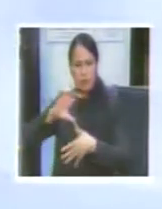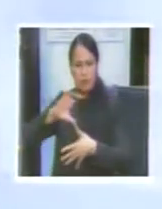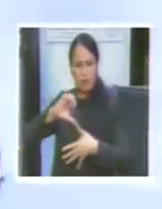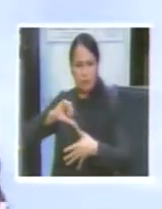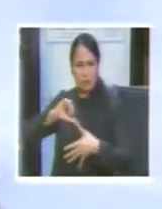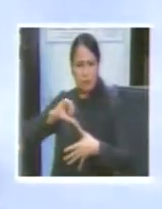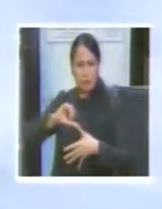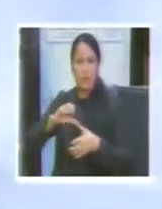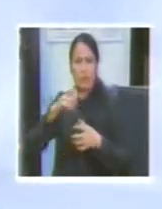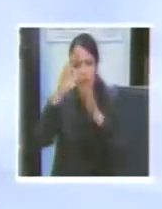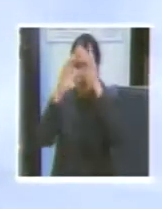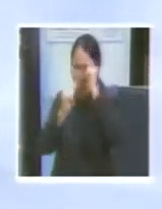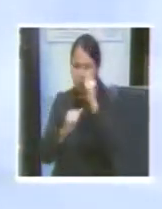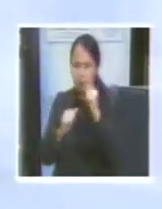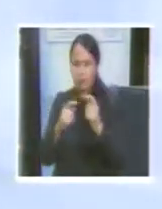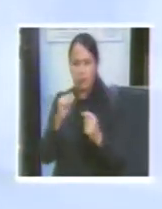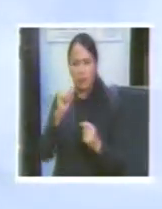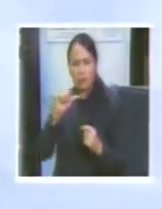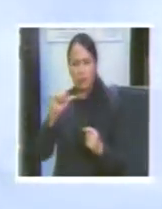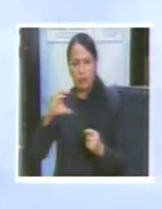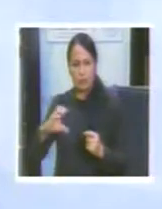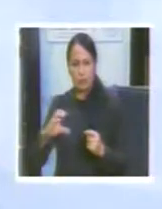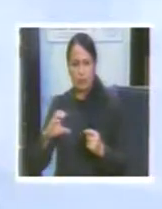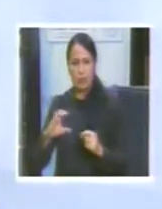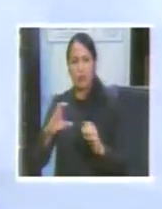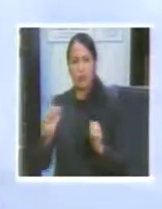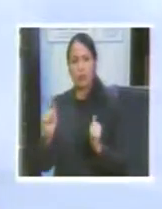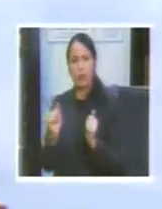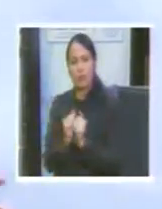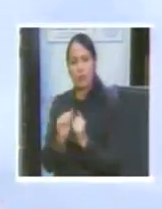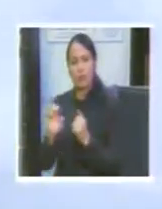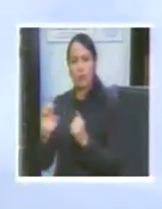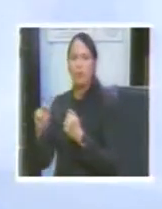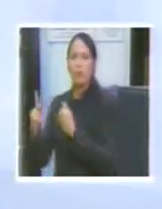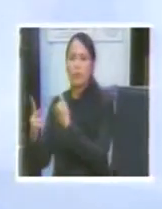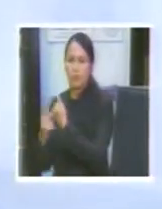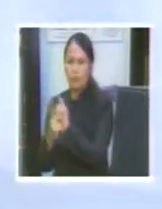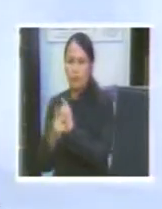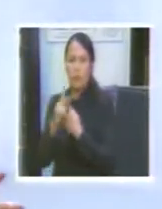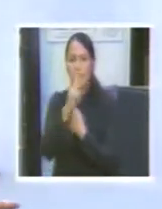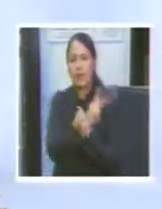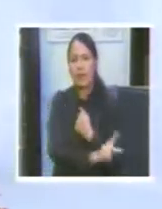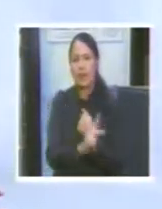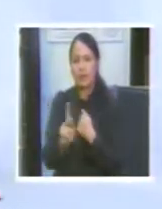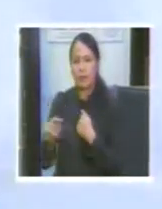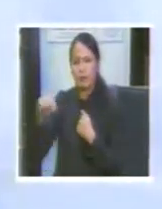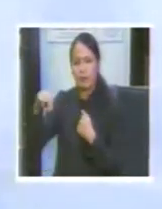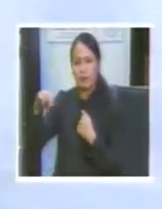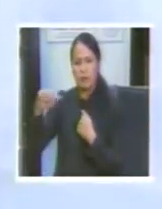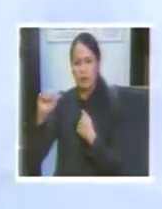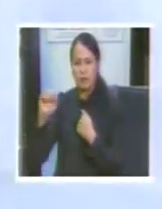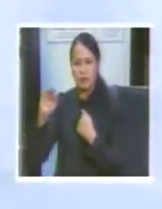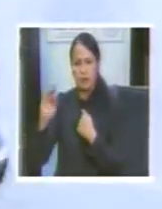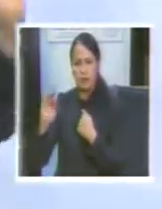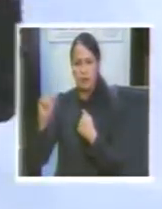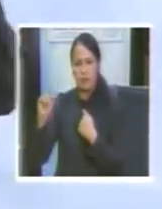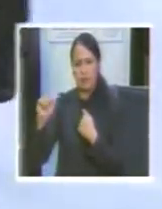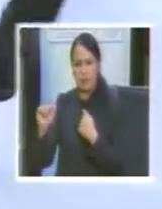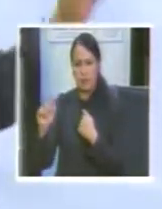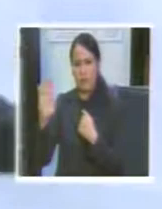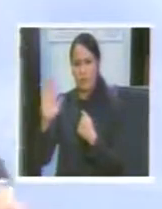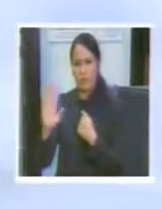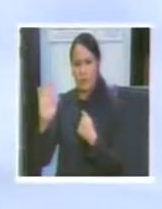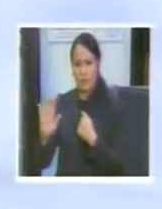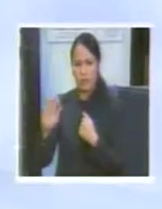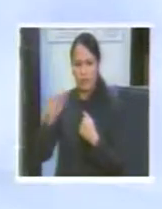tuvieran sus tratados de libre comercio con la Unión Europea de una manera muy similar a lo que el NAFTA le abrió la puerta a los tratados de